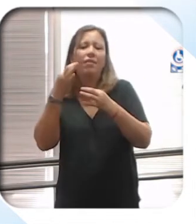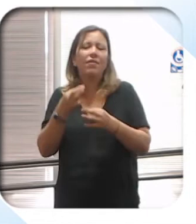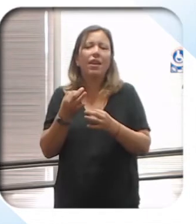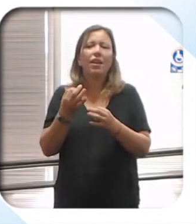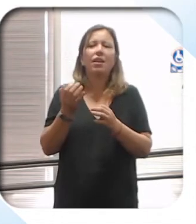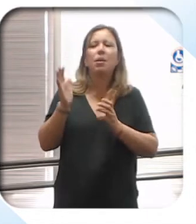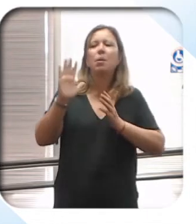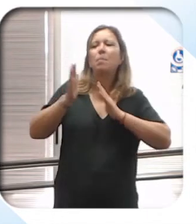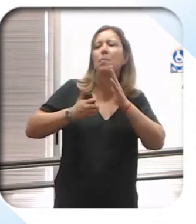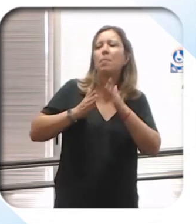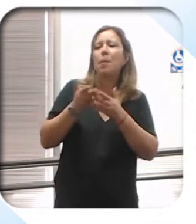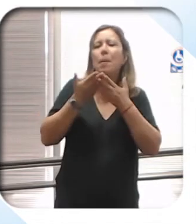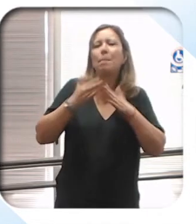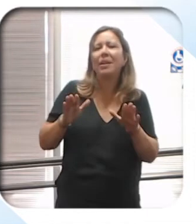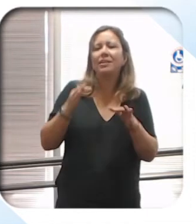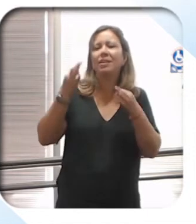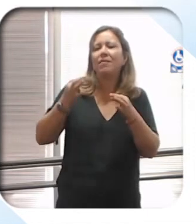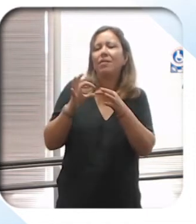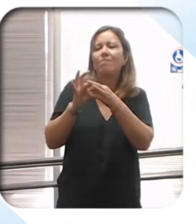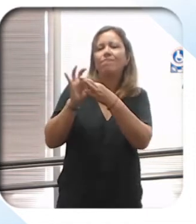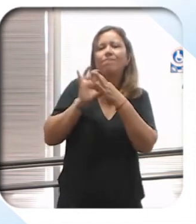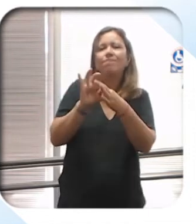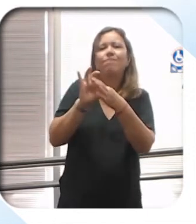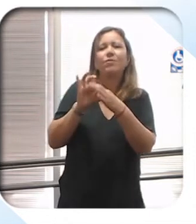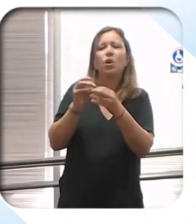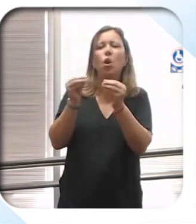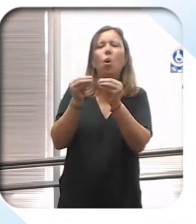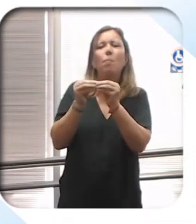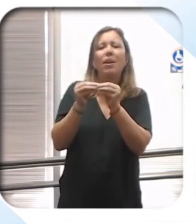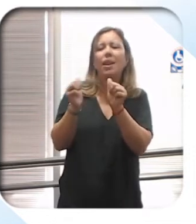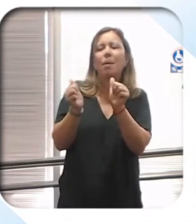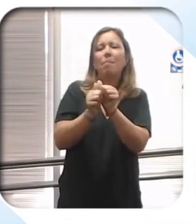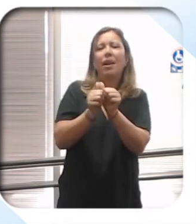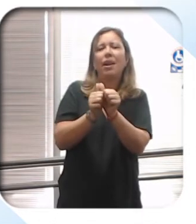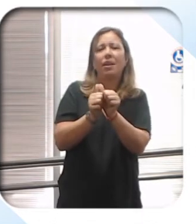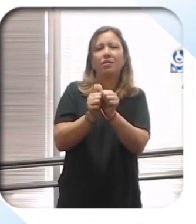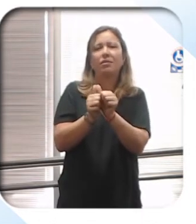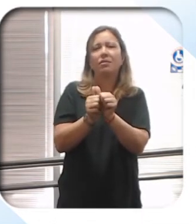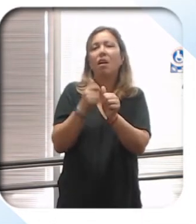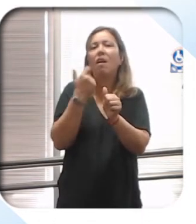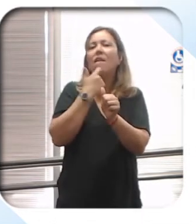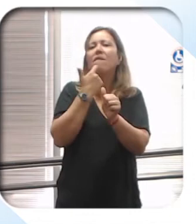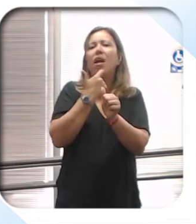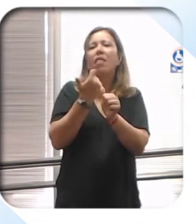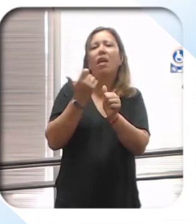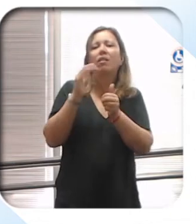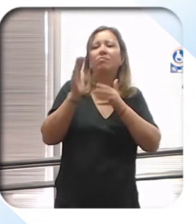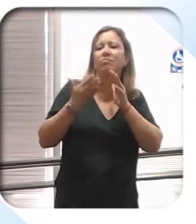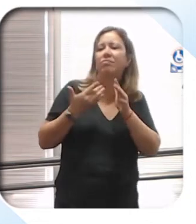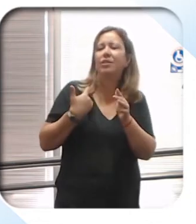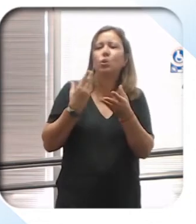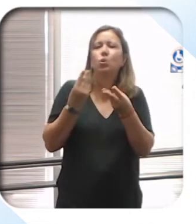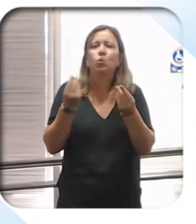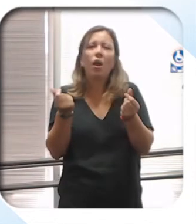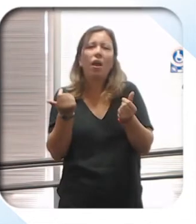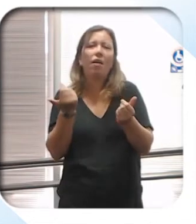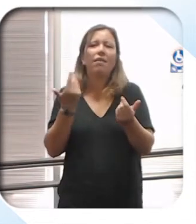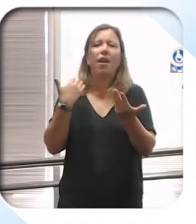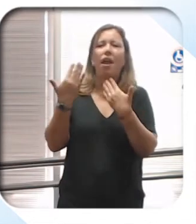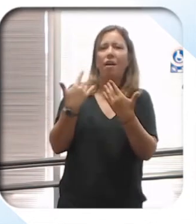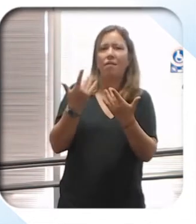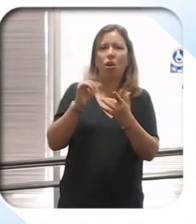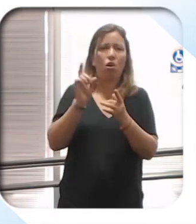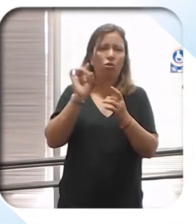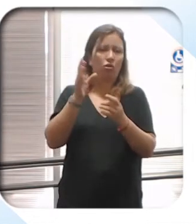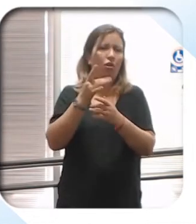apropiadas para vincularse sexualmente con su compañera. La ausencia de habilidades de cortejo no solamente se ve en el trastorno del